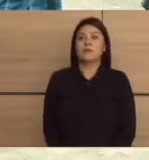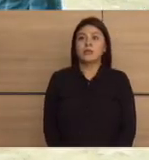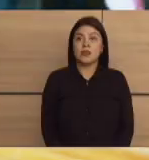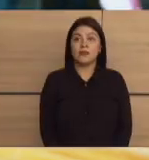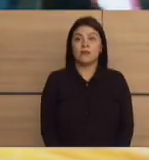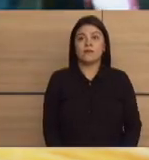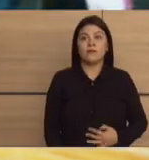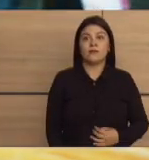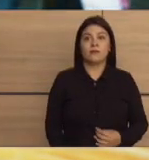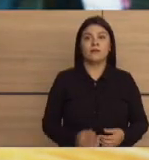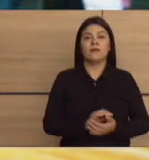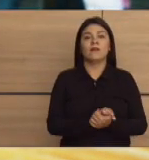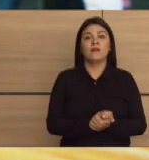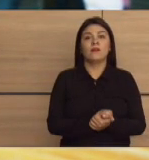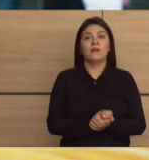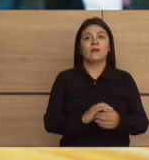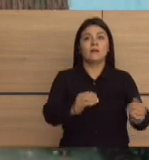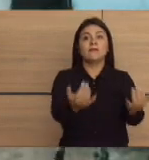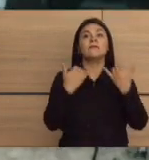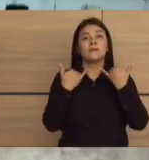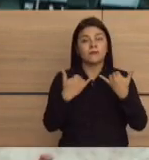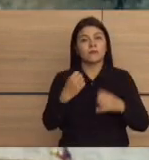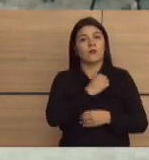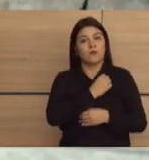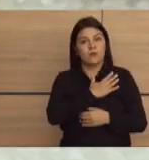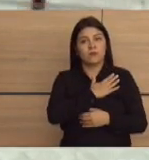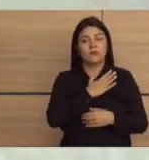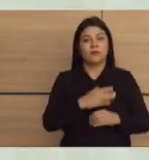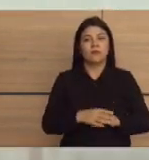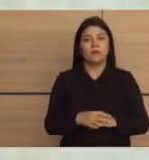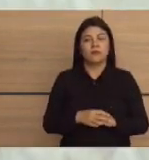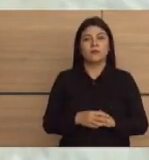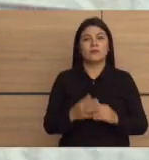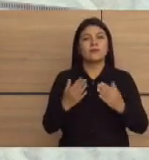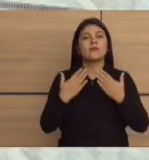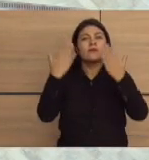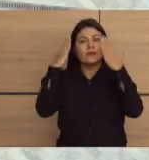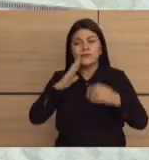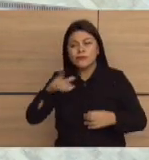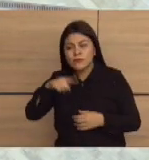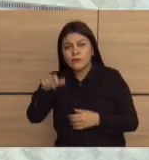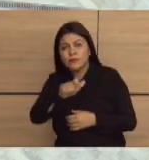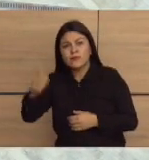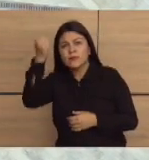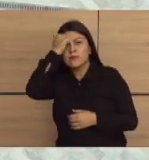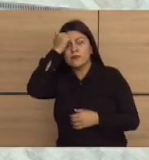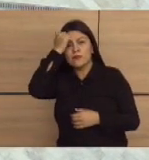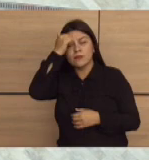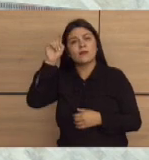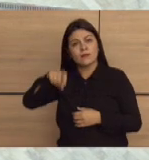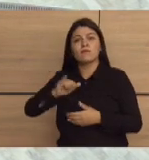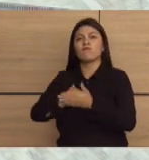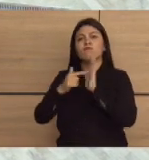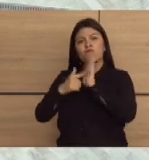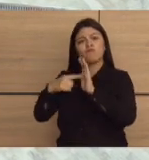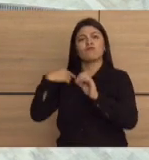el foro tenemos la oportunidad de que el país y que los diversos docentes puedan conocer el trabajo que se hace desde los territorios